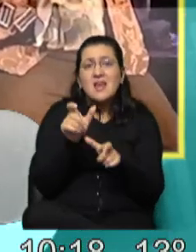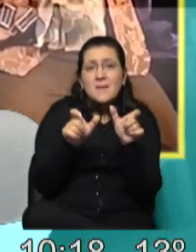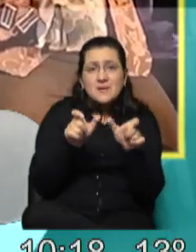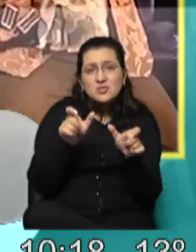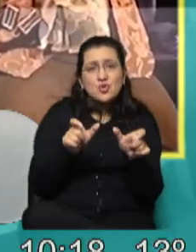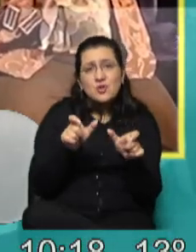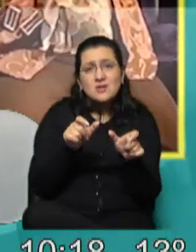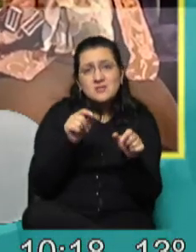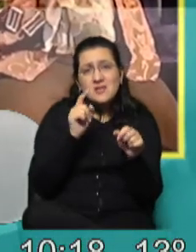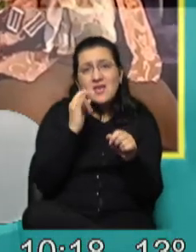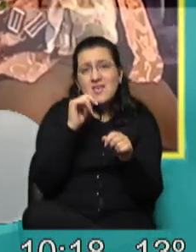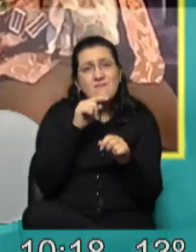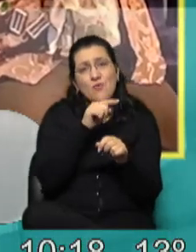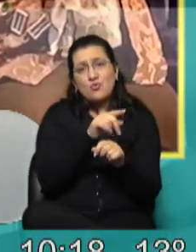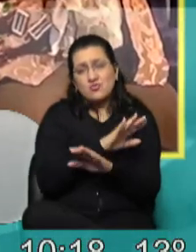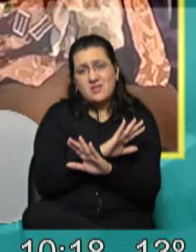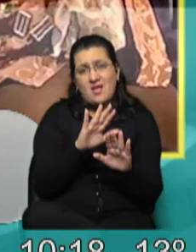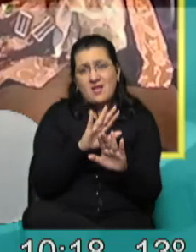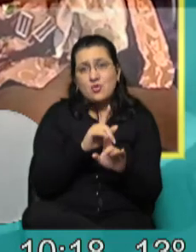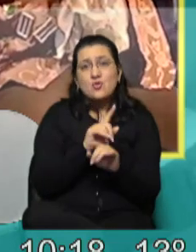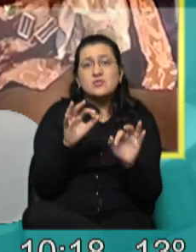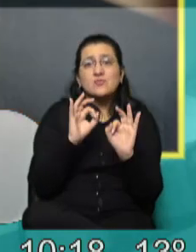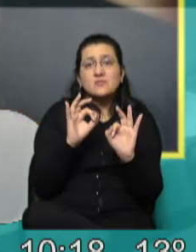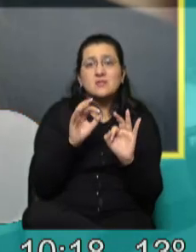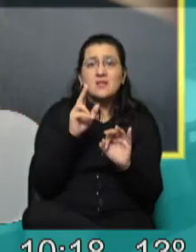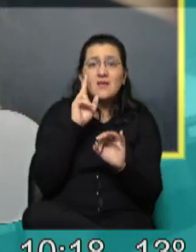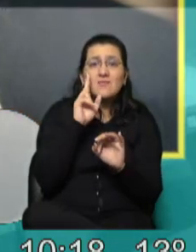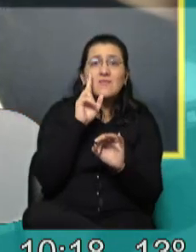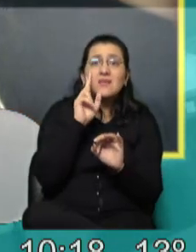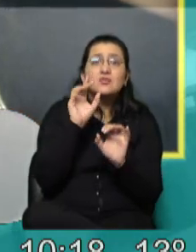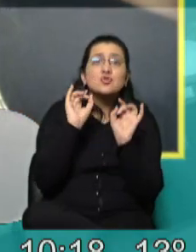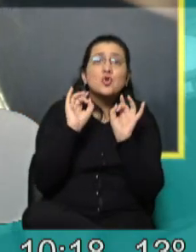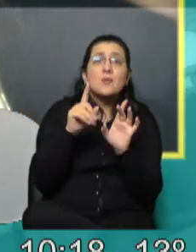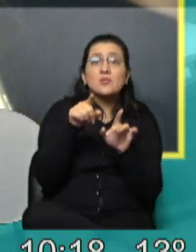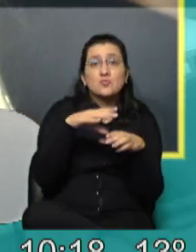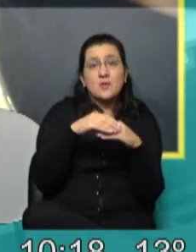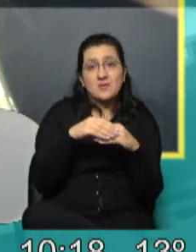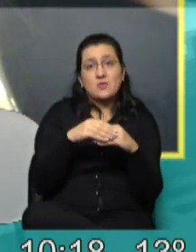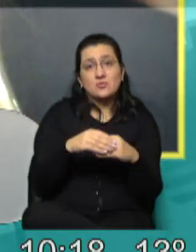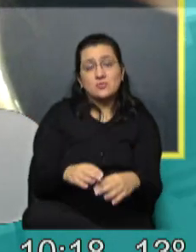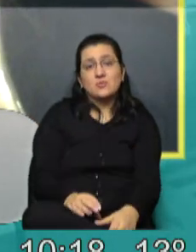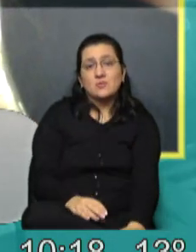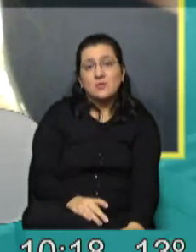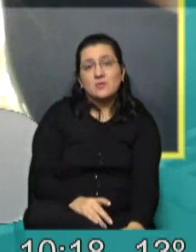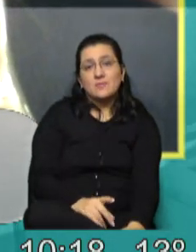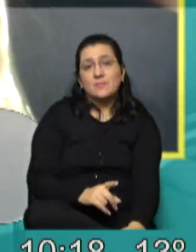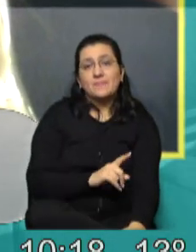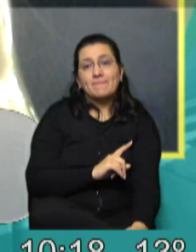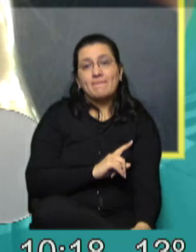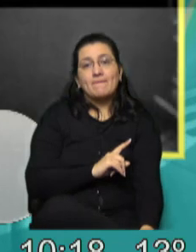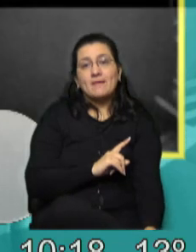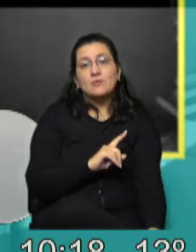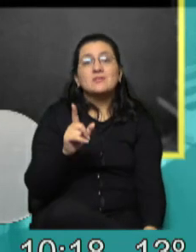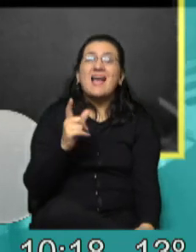y vos. Punto y aparte, no alcanza con que vayan a verte tus amigos. Es decir, no es, viste, bueno,